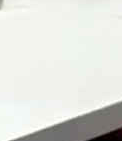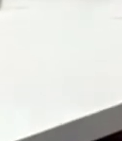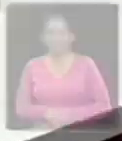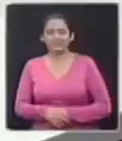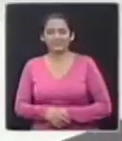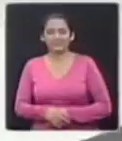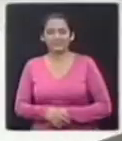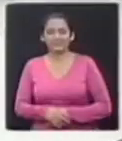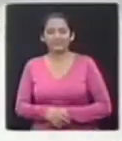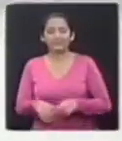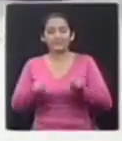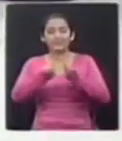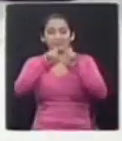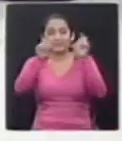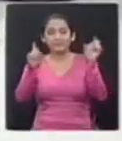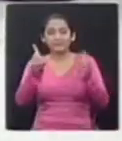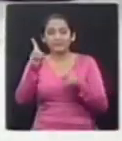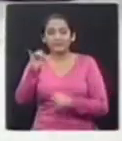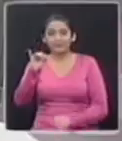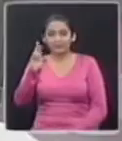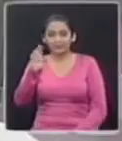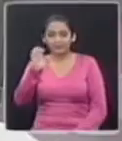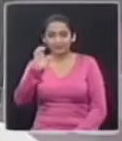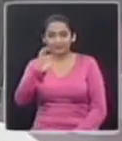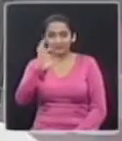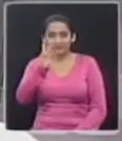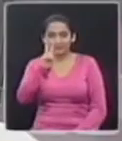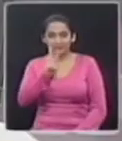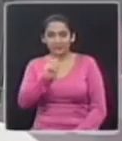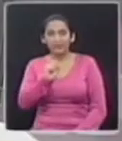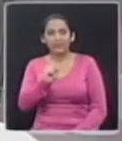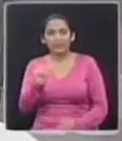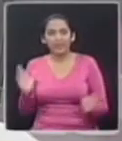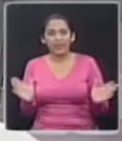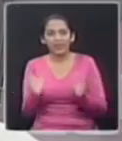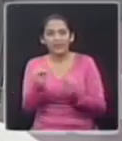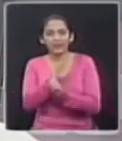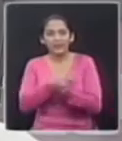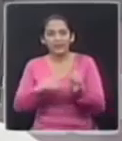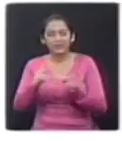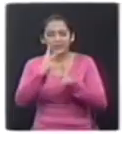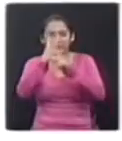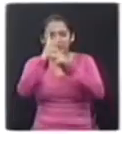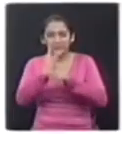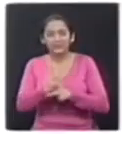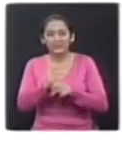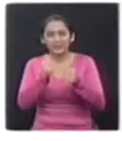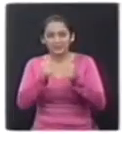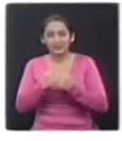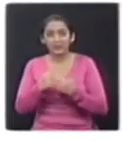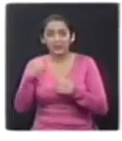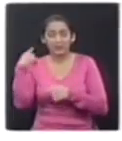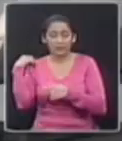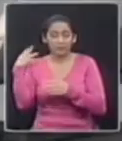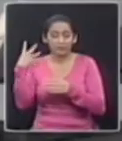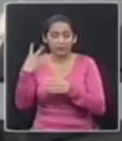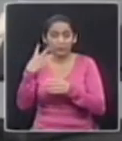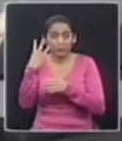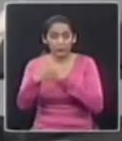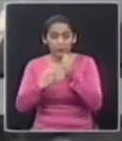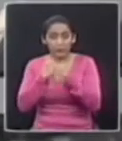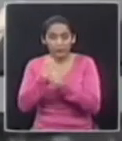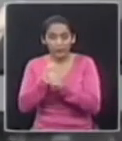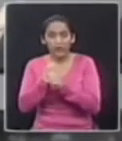DirecTV impulsa iniciativas que generan cambios positivos para la sociedad y el cuidado del medio ambiente. Por cuarto año consecutivo, se une al